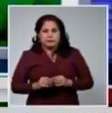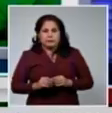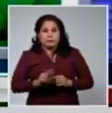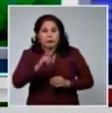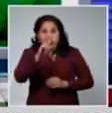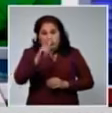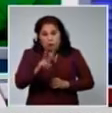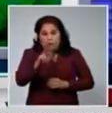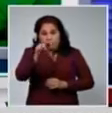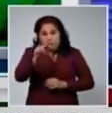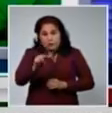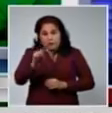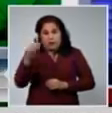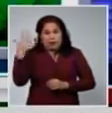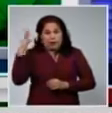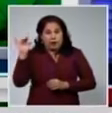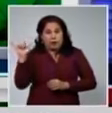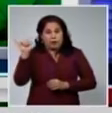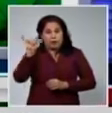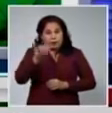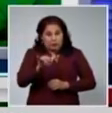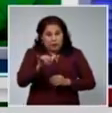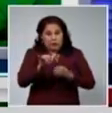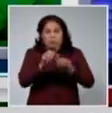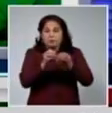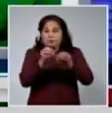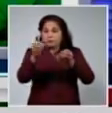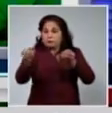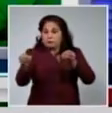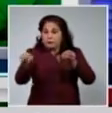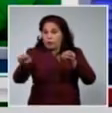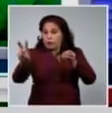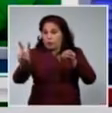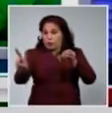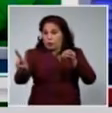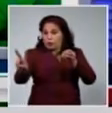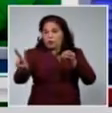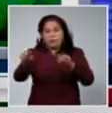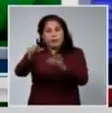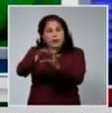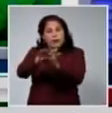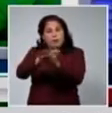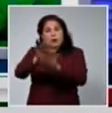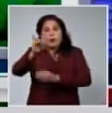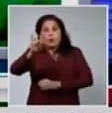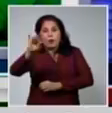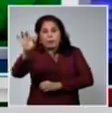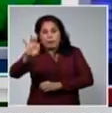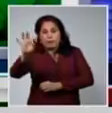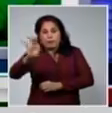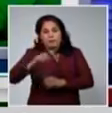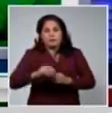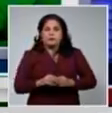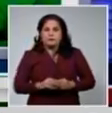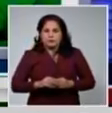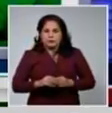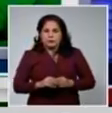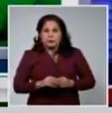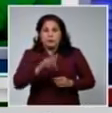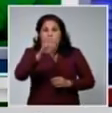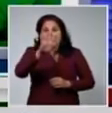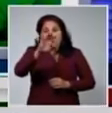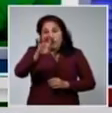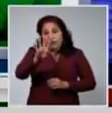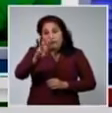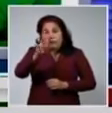despachos en tratados con fuente de infección voy a tratar esos acumulada es un muy grato es el 43